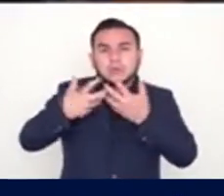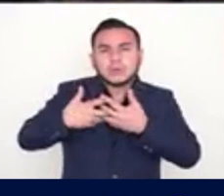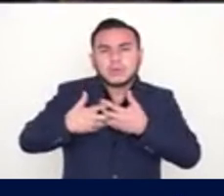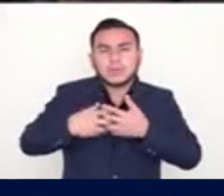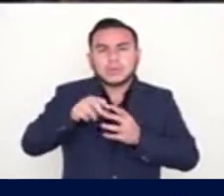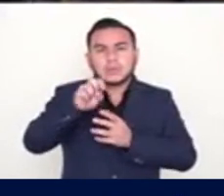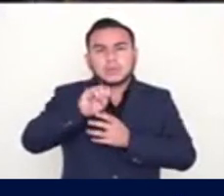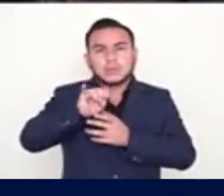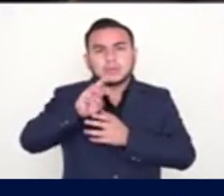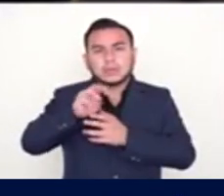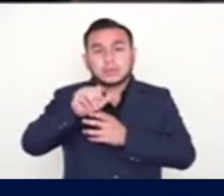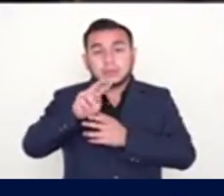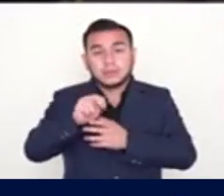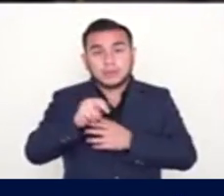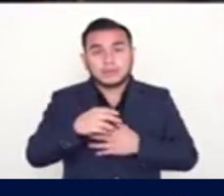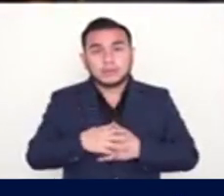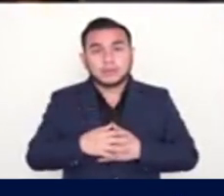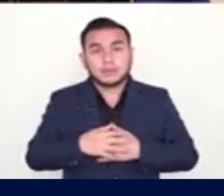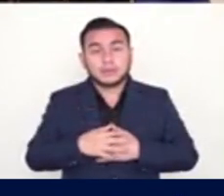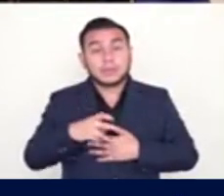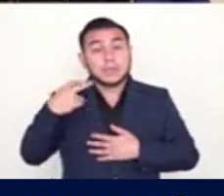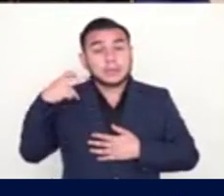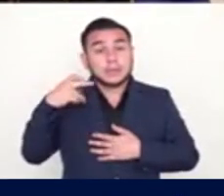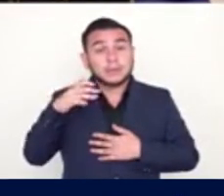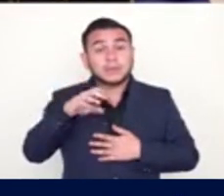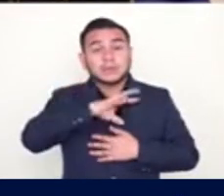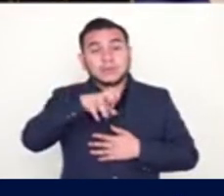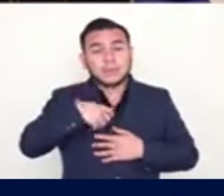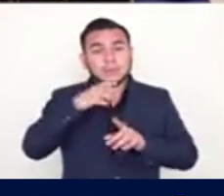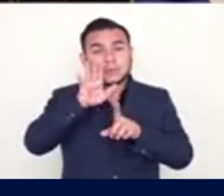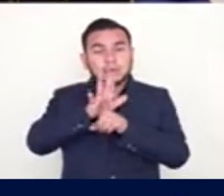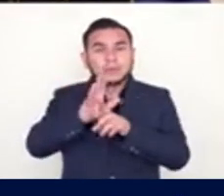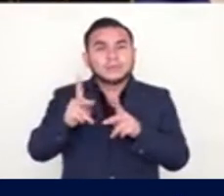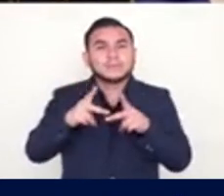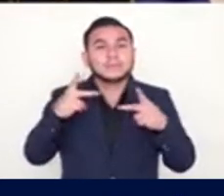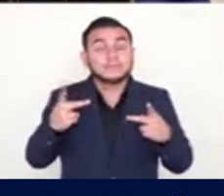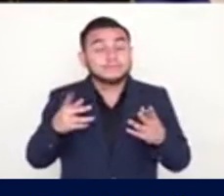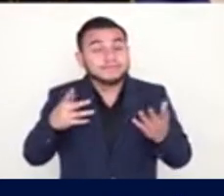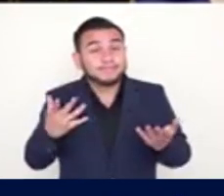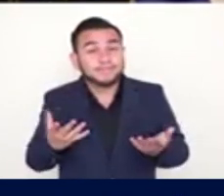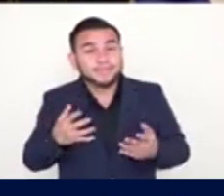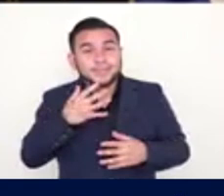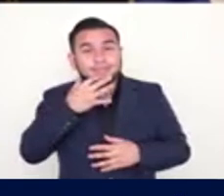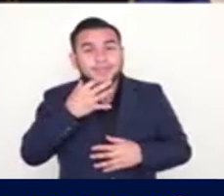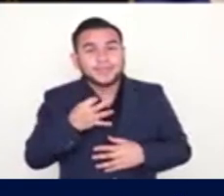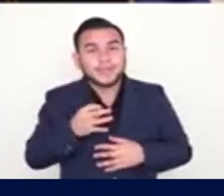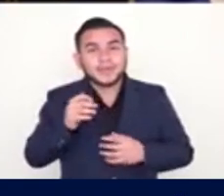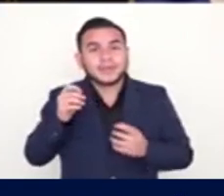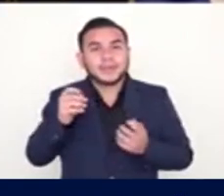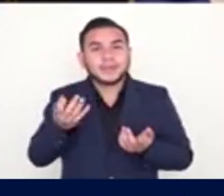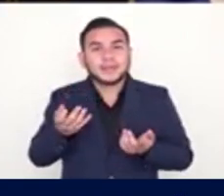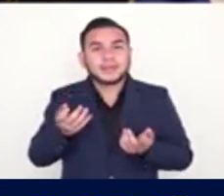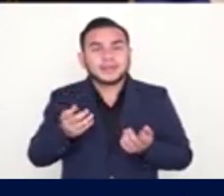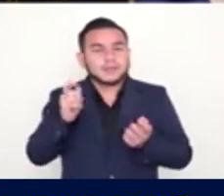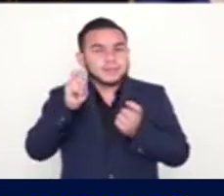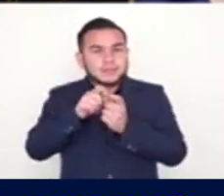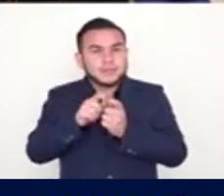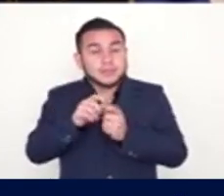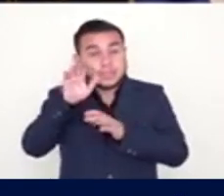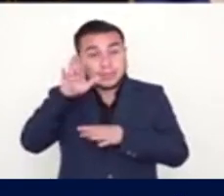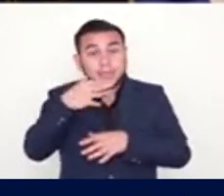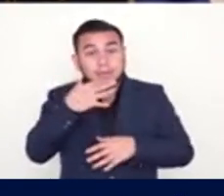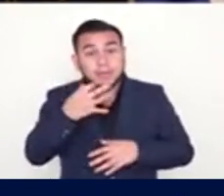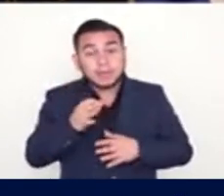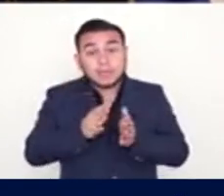Simán, del primo del dueño de tu periódico. Y luego, ese no es el punto, presidente. No, sí es, respeto. Porque son